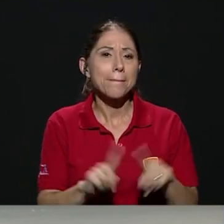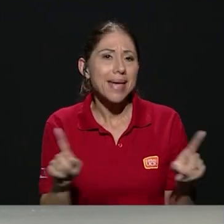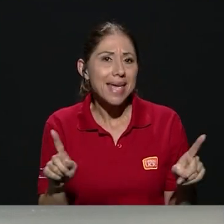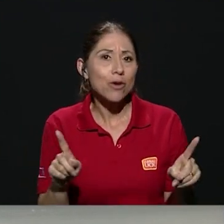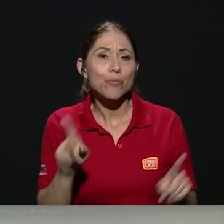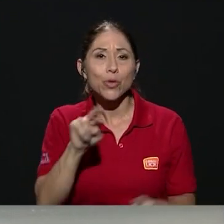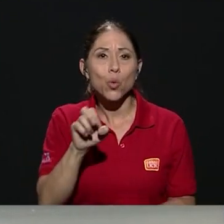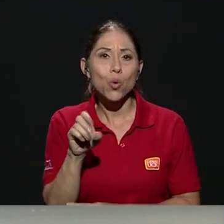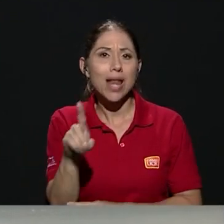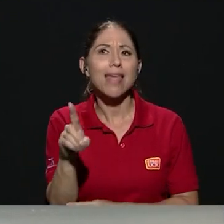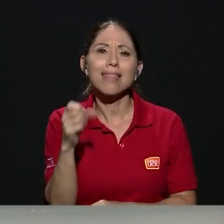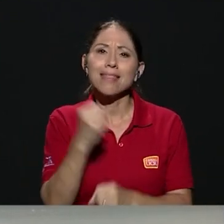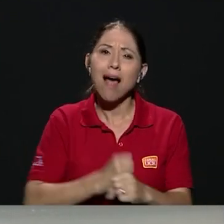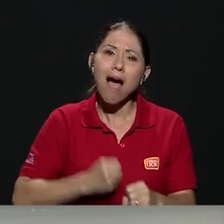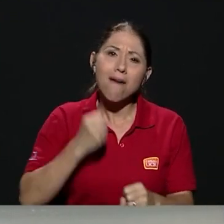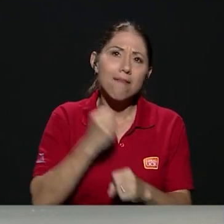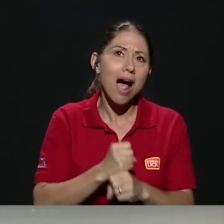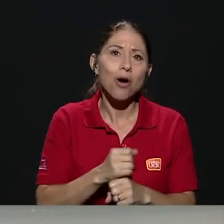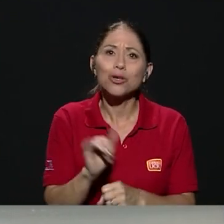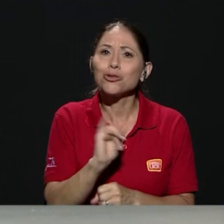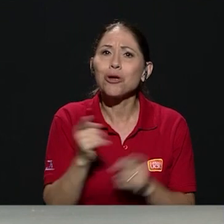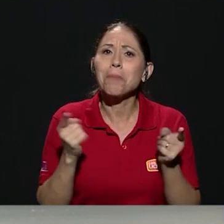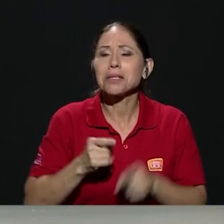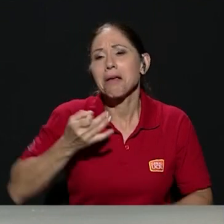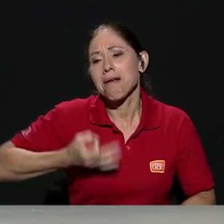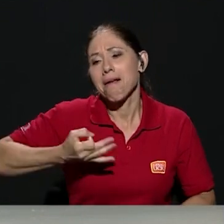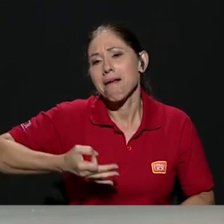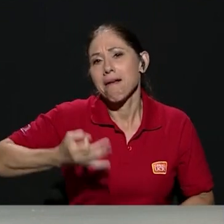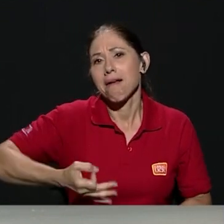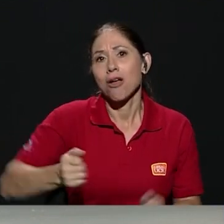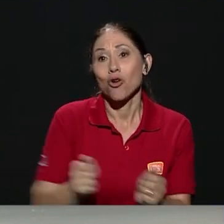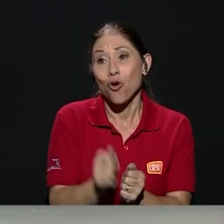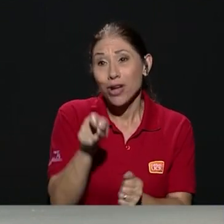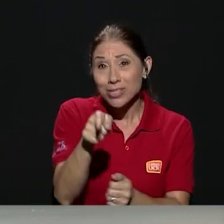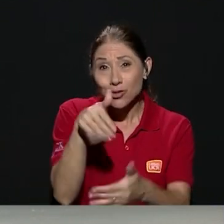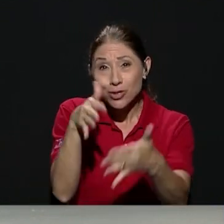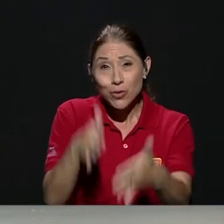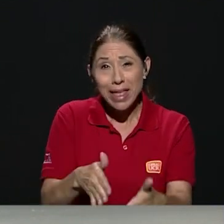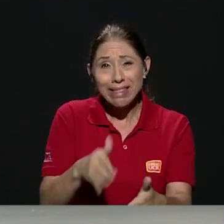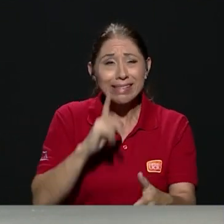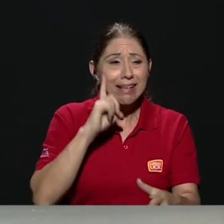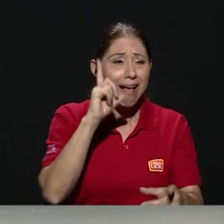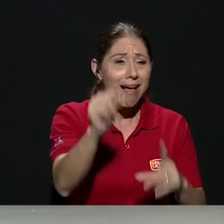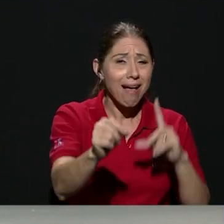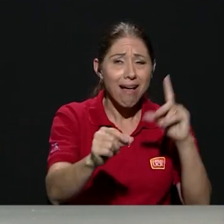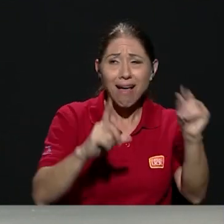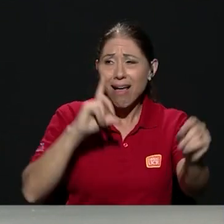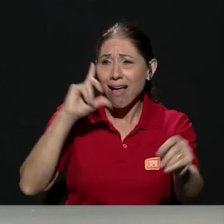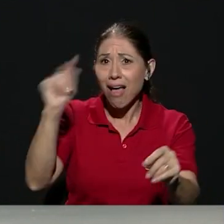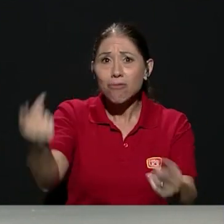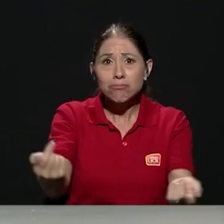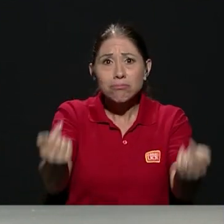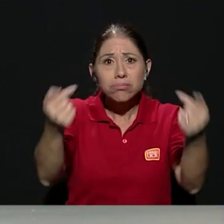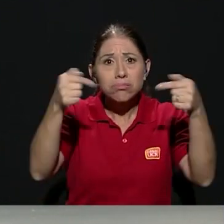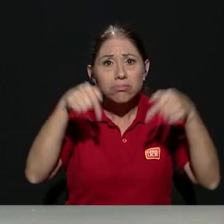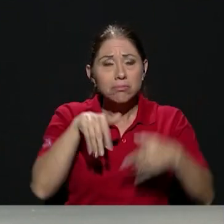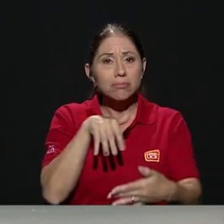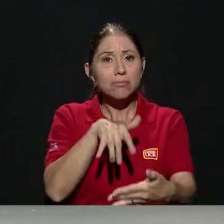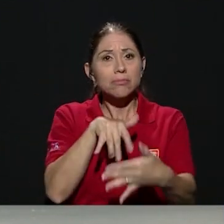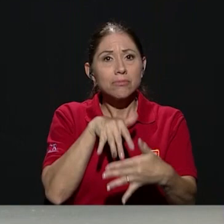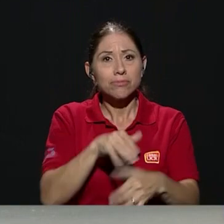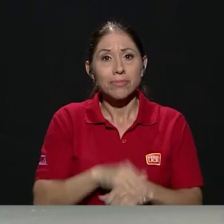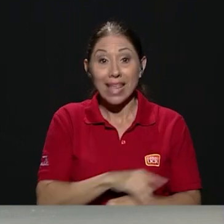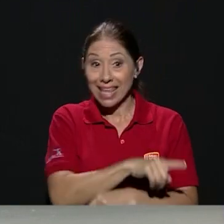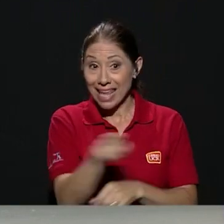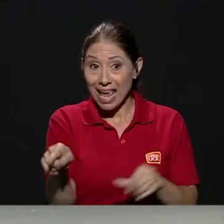hace desde la UNED es como el día a día con ese estudiante que cada vez viene más largo, y es interesante además cómo en esa